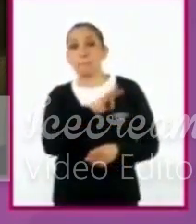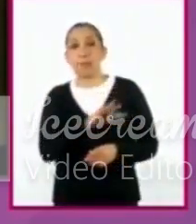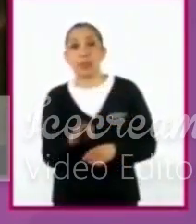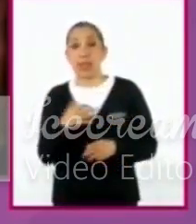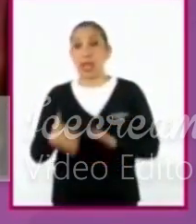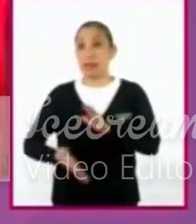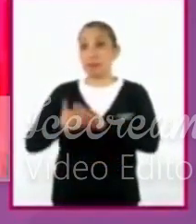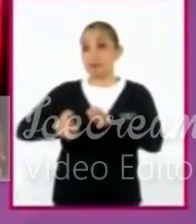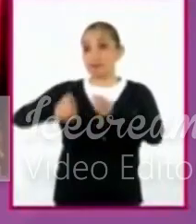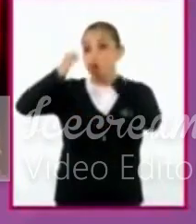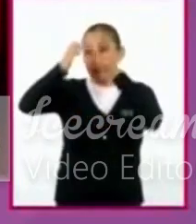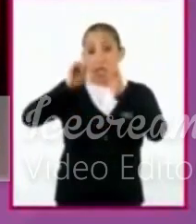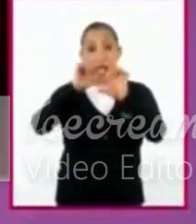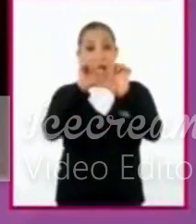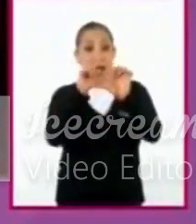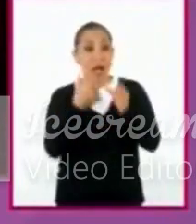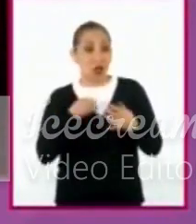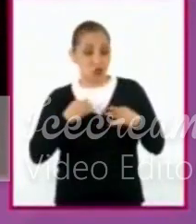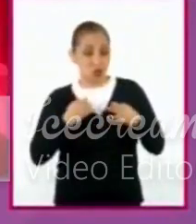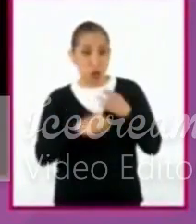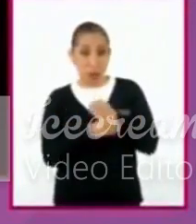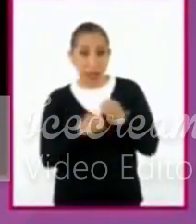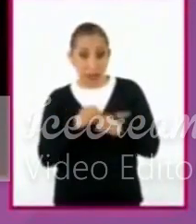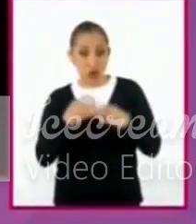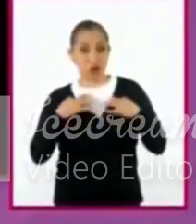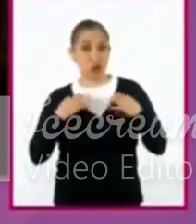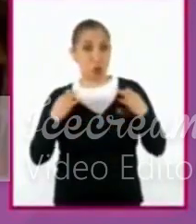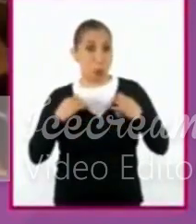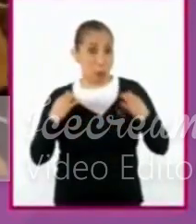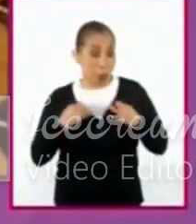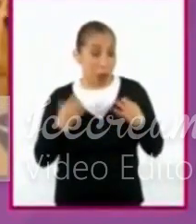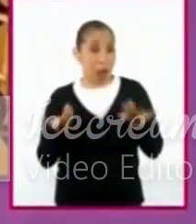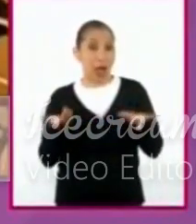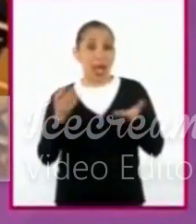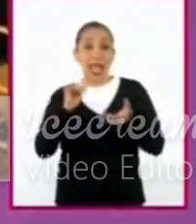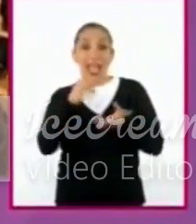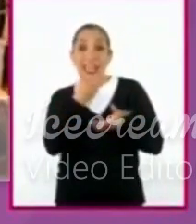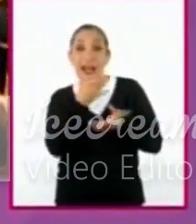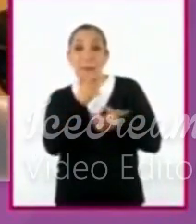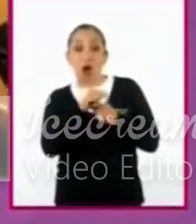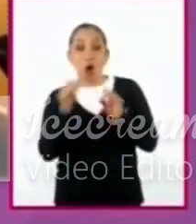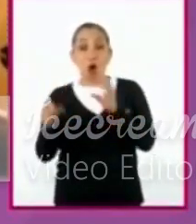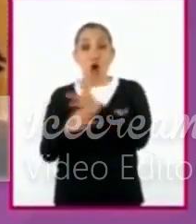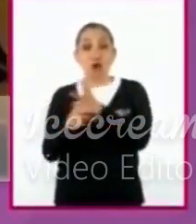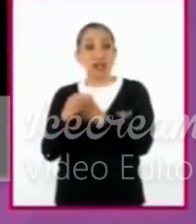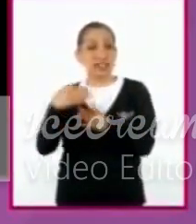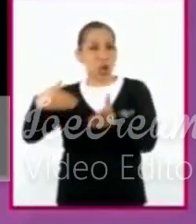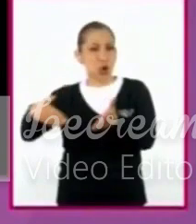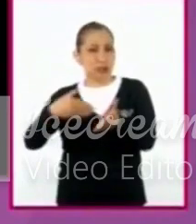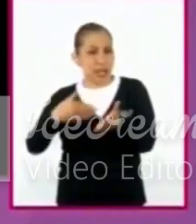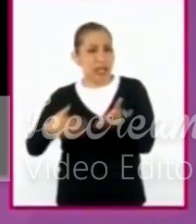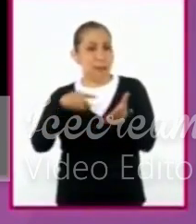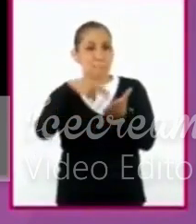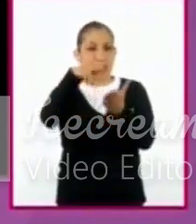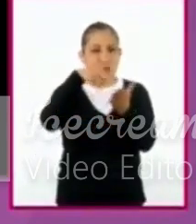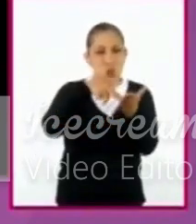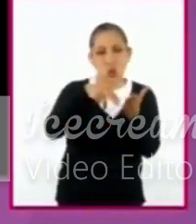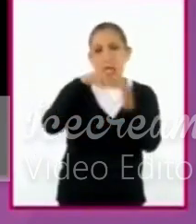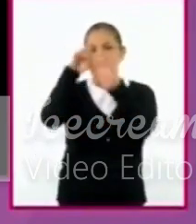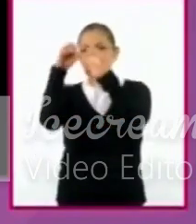construcciones, artículos de uso cotidiano como vestimentas, herramientas o utensilios de cocina, pinturas,